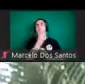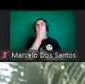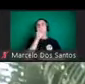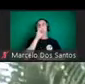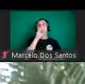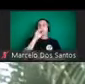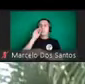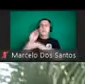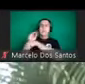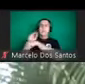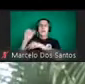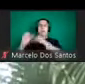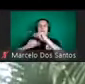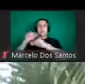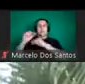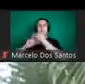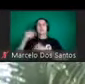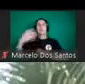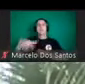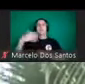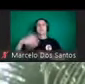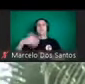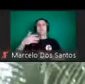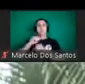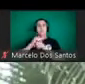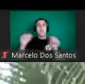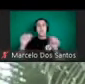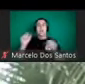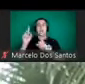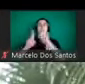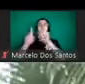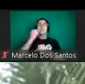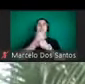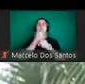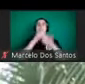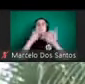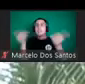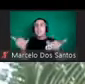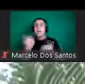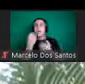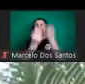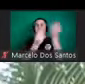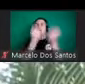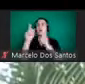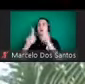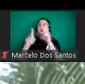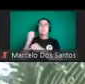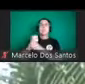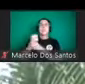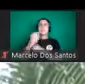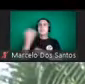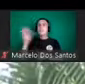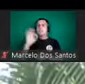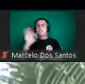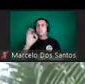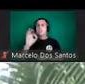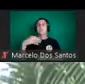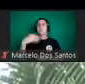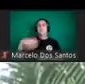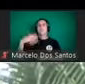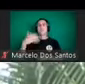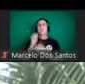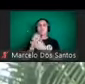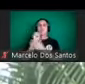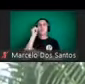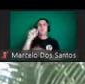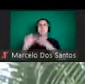con discapacidad, para aquellas que ya están trabajando y aquellas que no tienen la oportunidad de ese acercamiento a